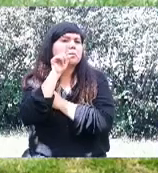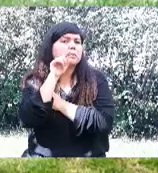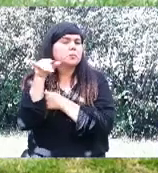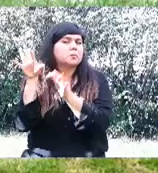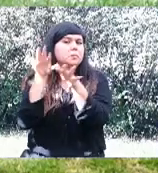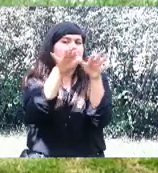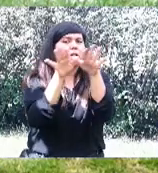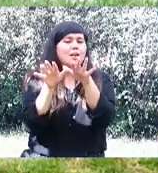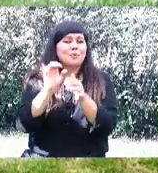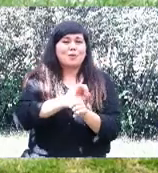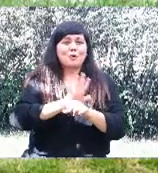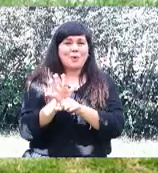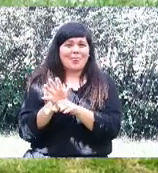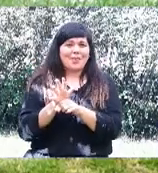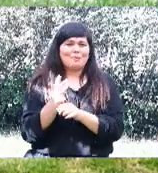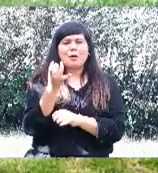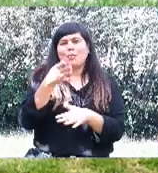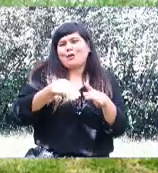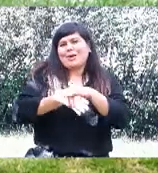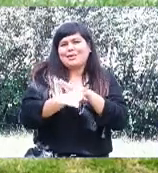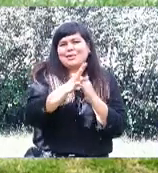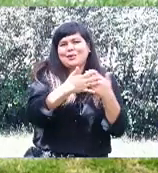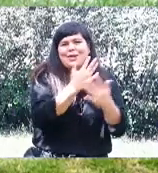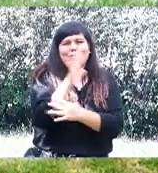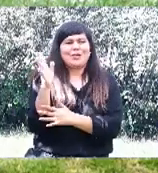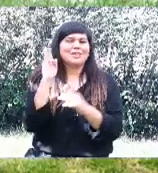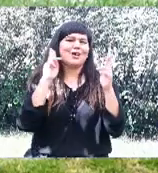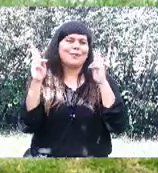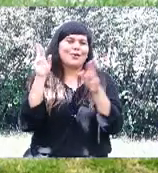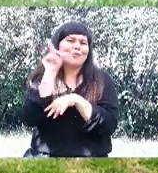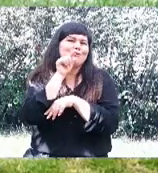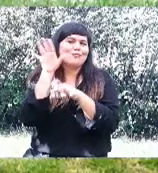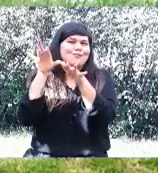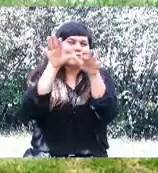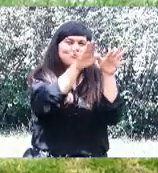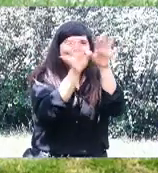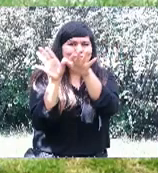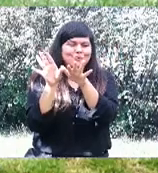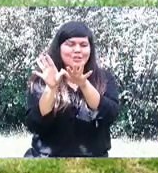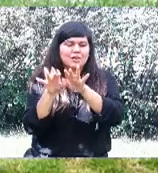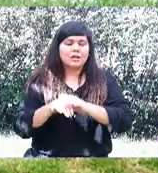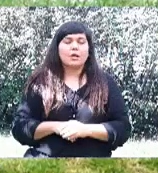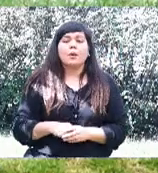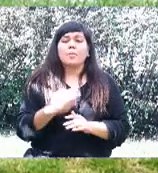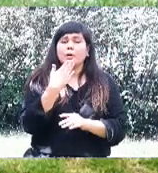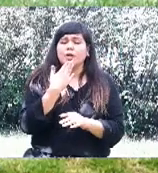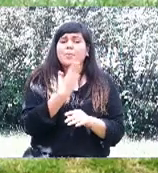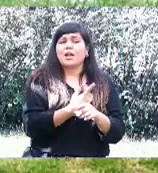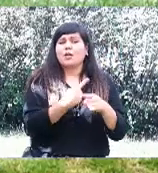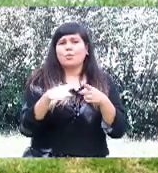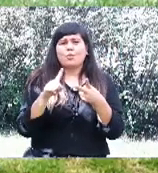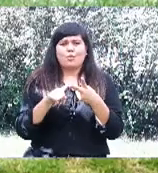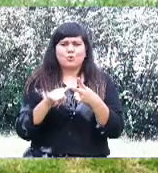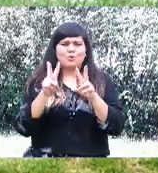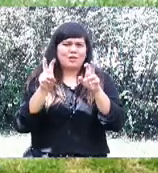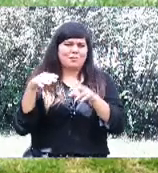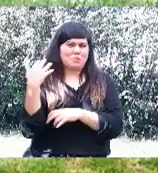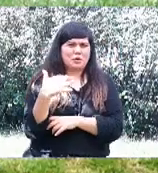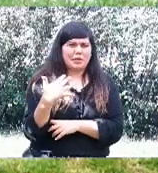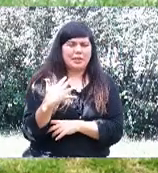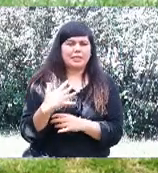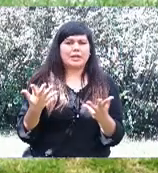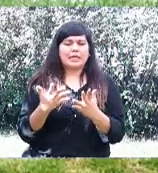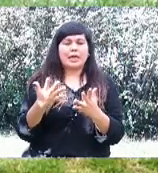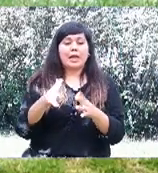fue super importante porque era el único exeso que teníamos la naturaleza básicamente eran los ruidos e pero también hay otras cosas que son importantes de tener en cuenta que